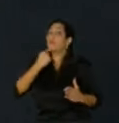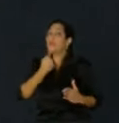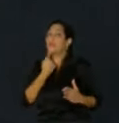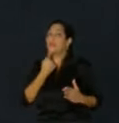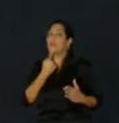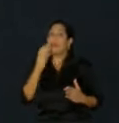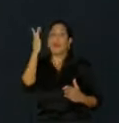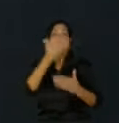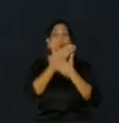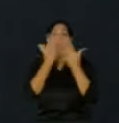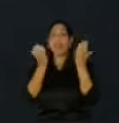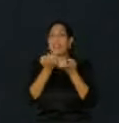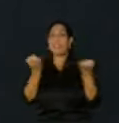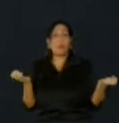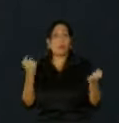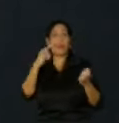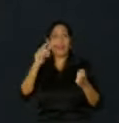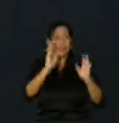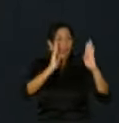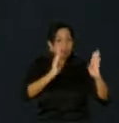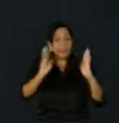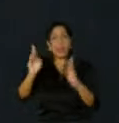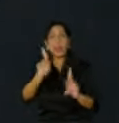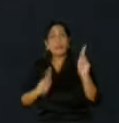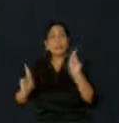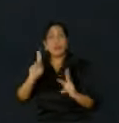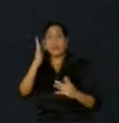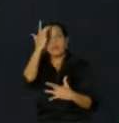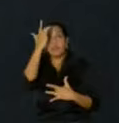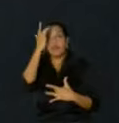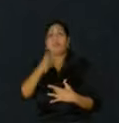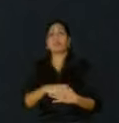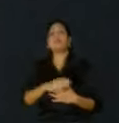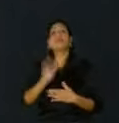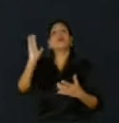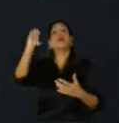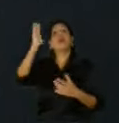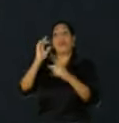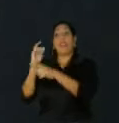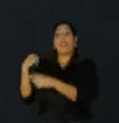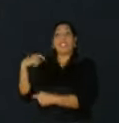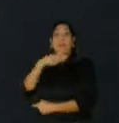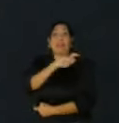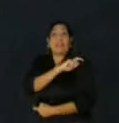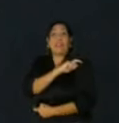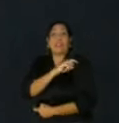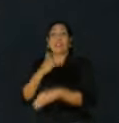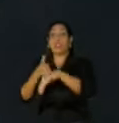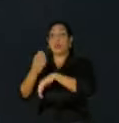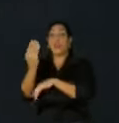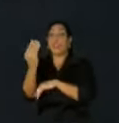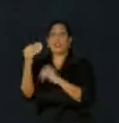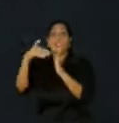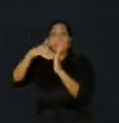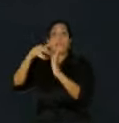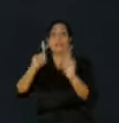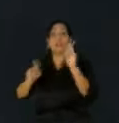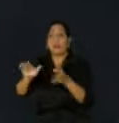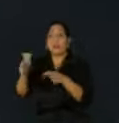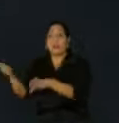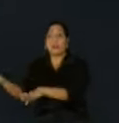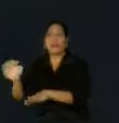de equipo para tratar a todas las personas afectadas. También tenemos en España que han muerto sobre 14.000 personas. Ellos están utilizando